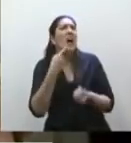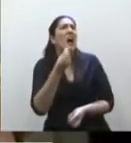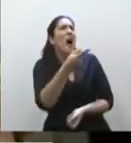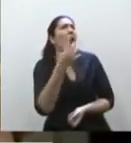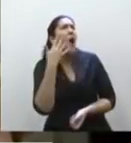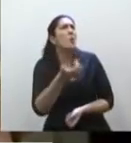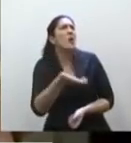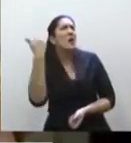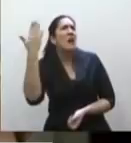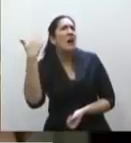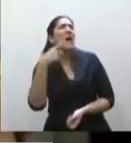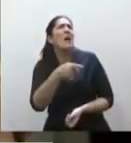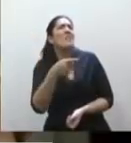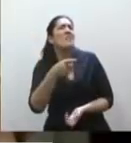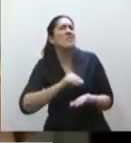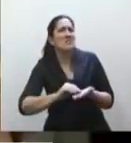abuela cuando era